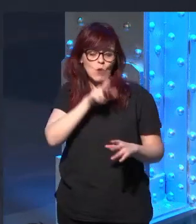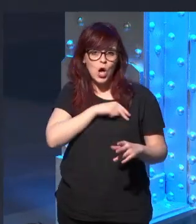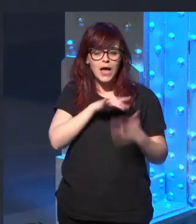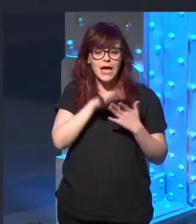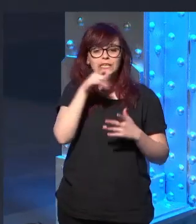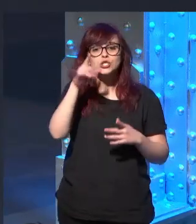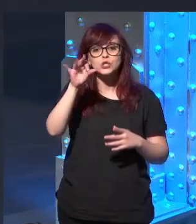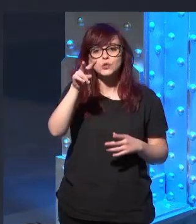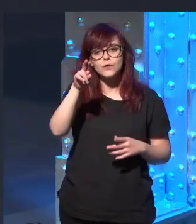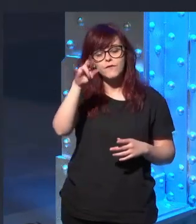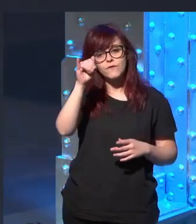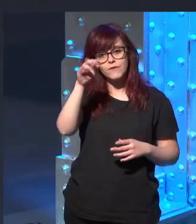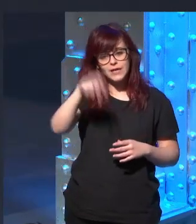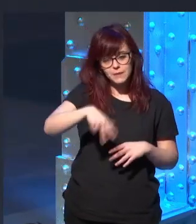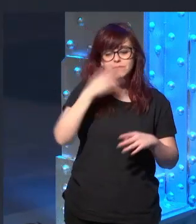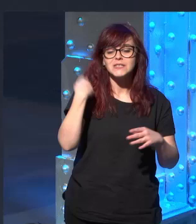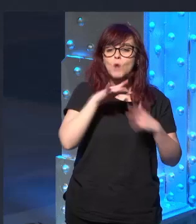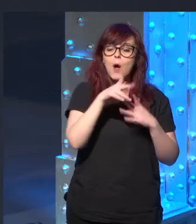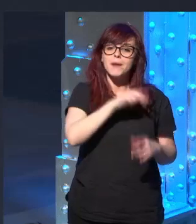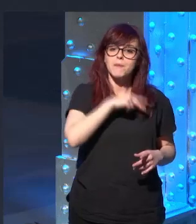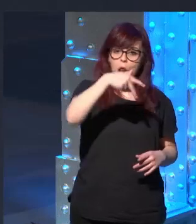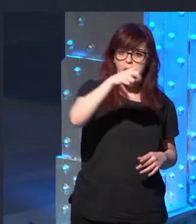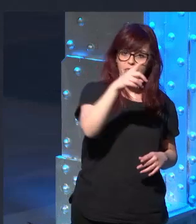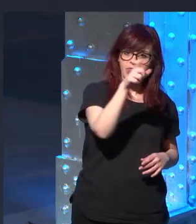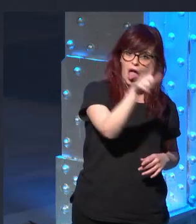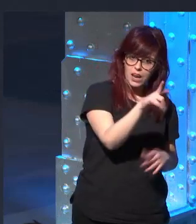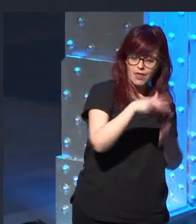el premio Nadal de Destino. Y